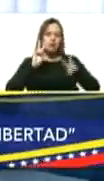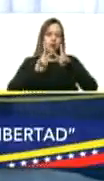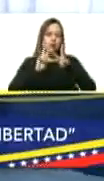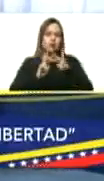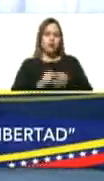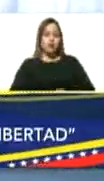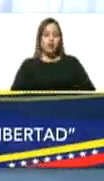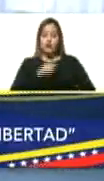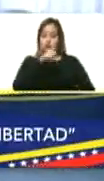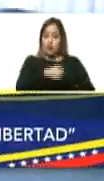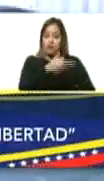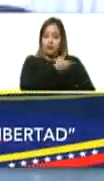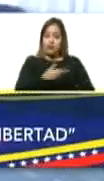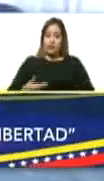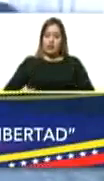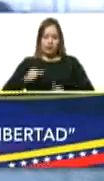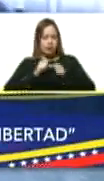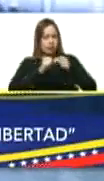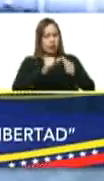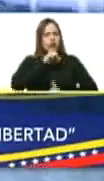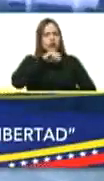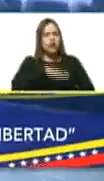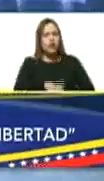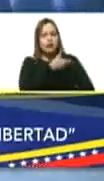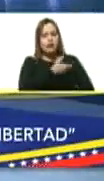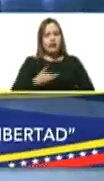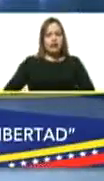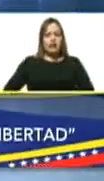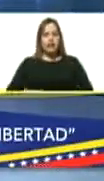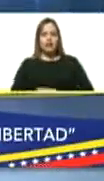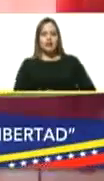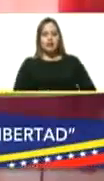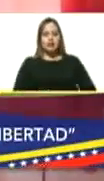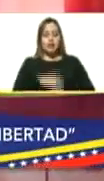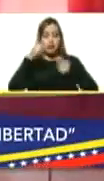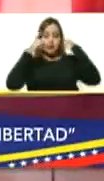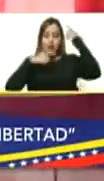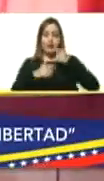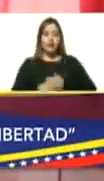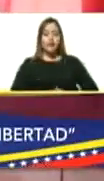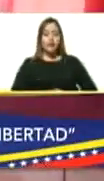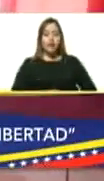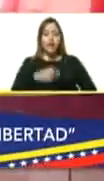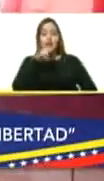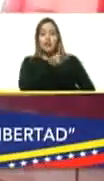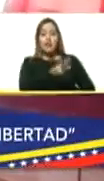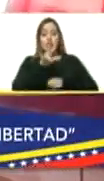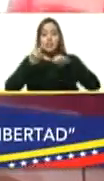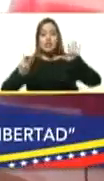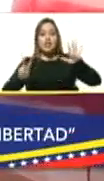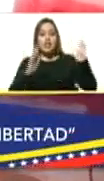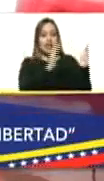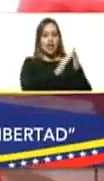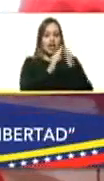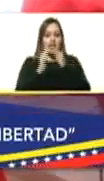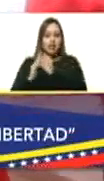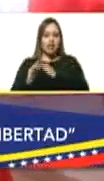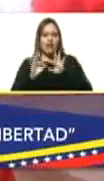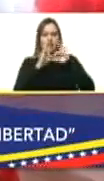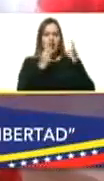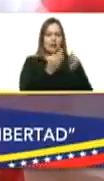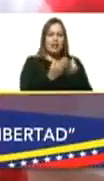y a usted, presidente, por mantener el legado de nuestro comandante eterno. 37 viviendas, familias,